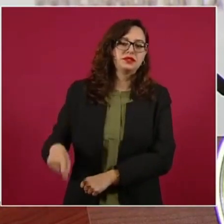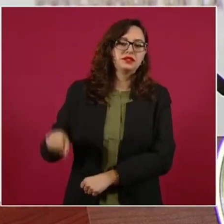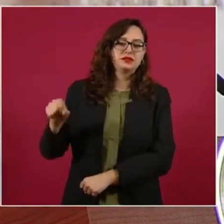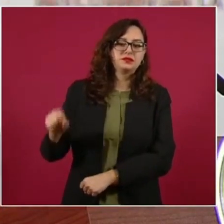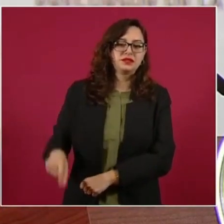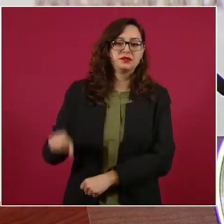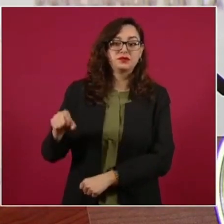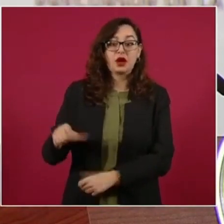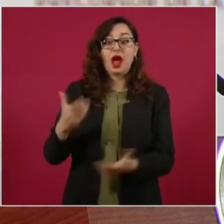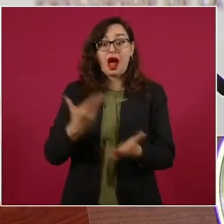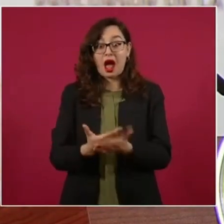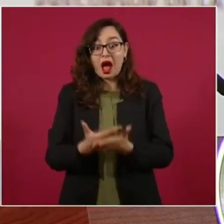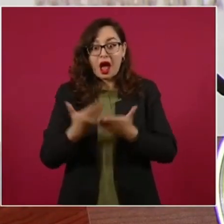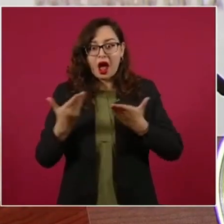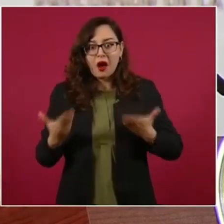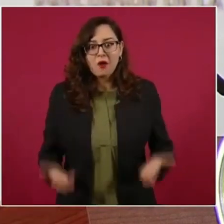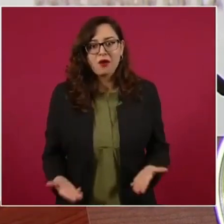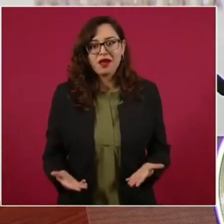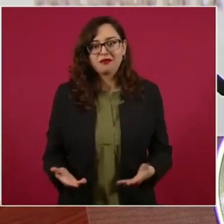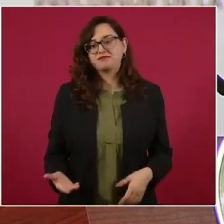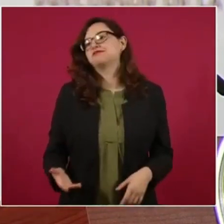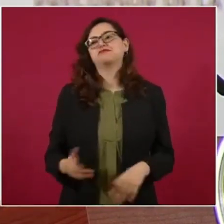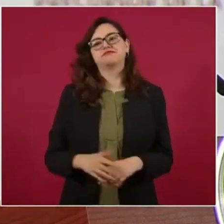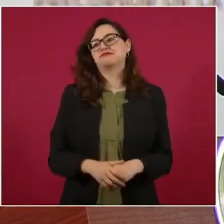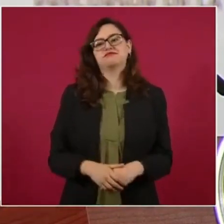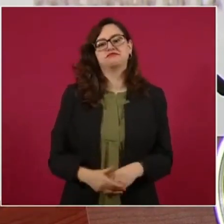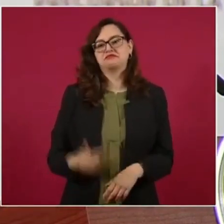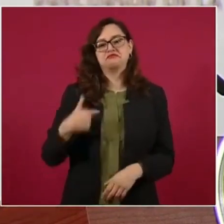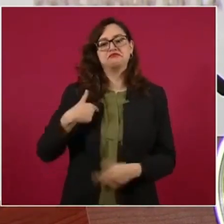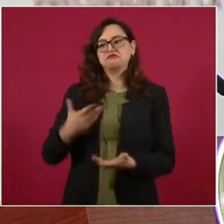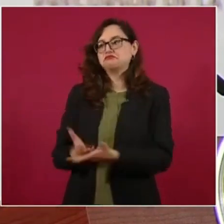Por eso los cambios ahora son interesantes, ¿no?